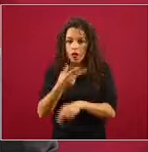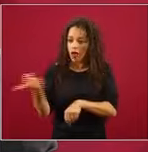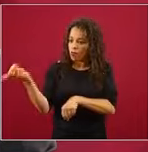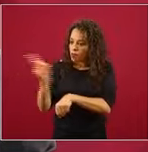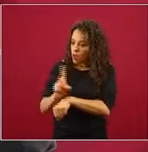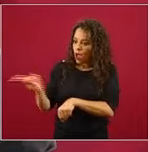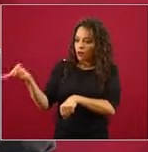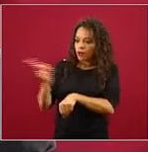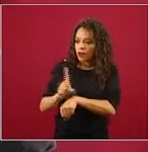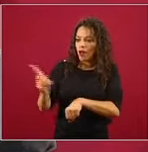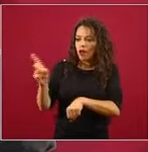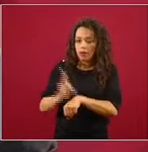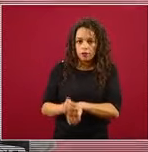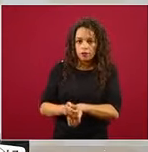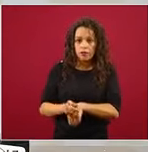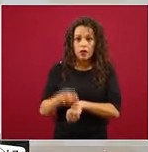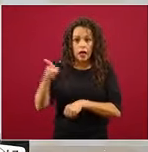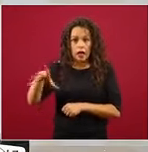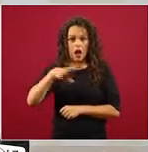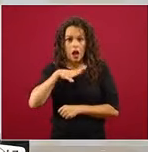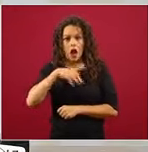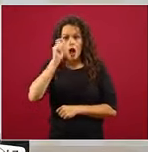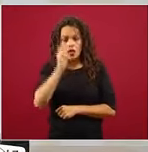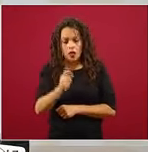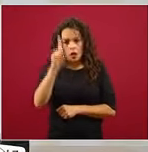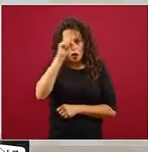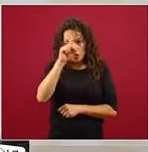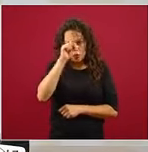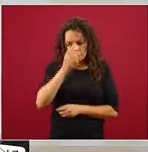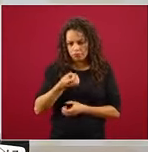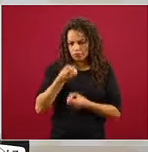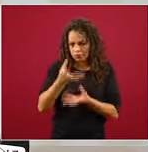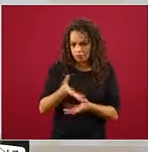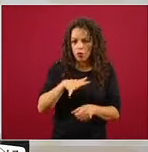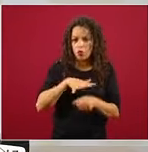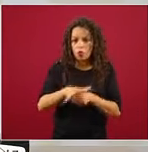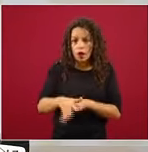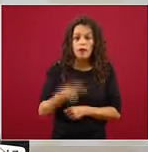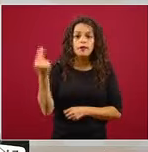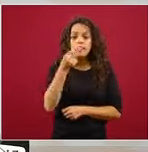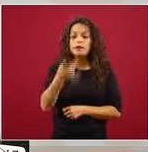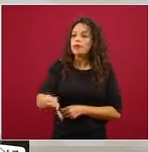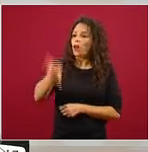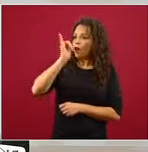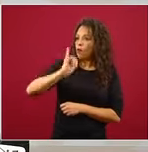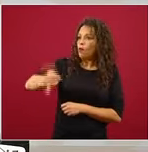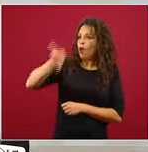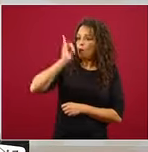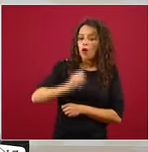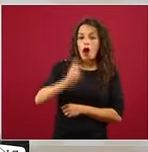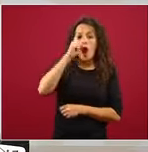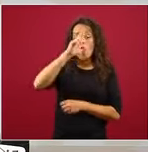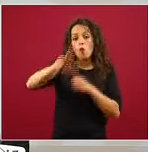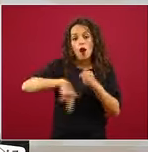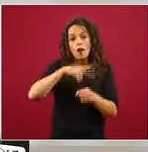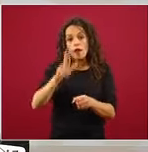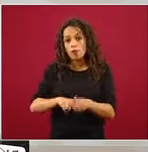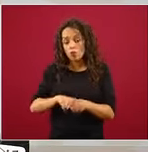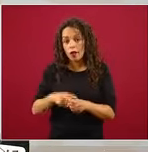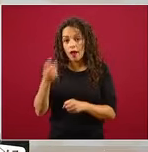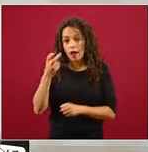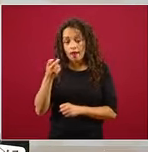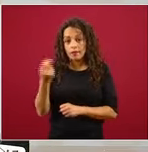incluye recomendaciones básicas como la hidratación oral temprana, por supuesto con agua natural, no con